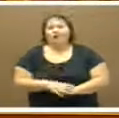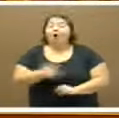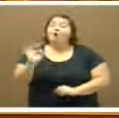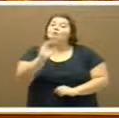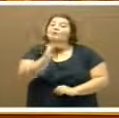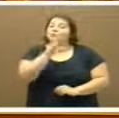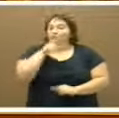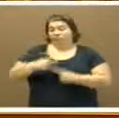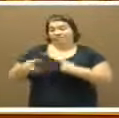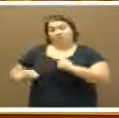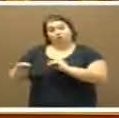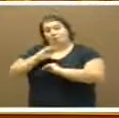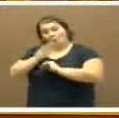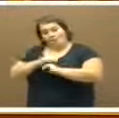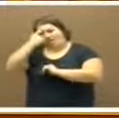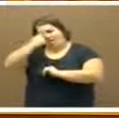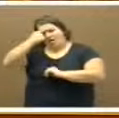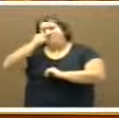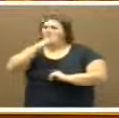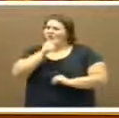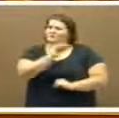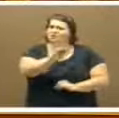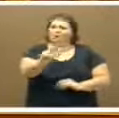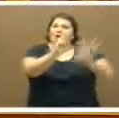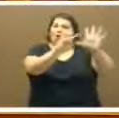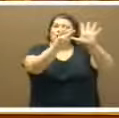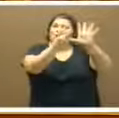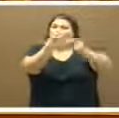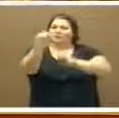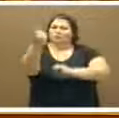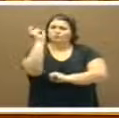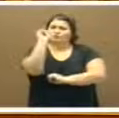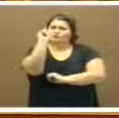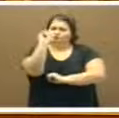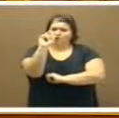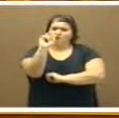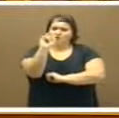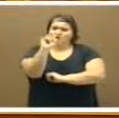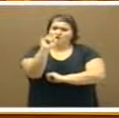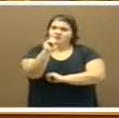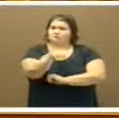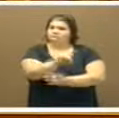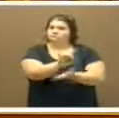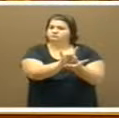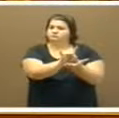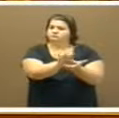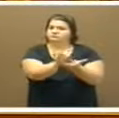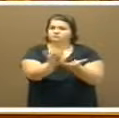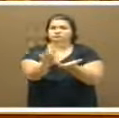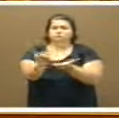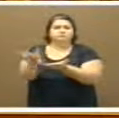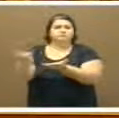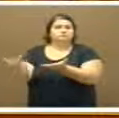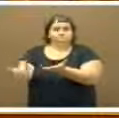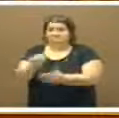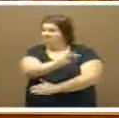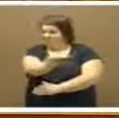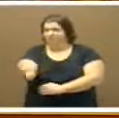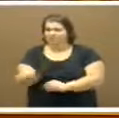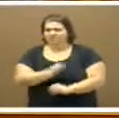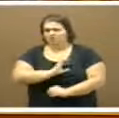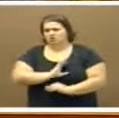pregúnteles, pregunte a esos 800 profesores que con su déficit ustedes han dejado tirados en la calle, señor consejero.